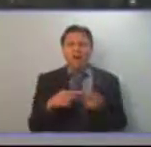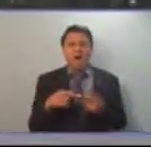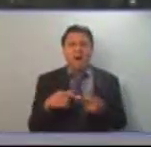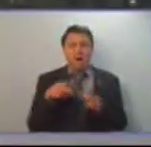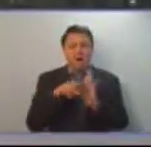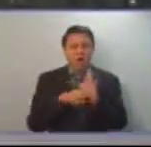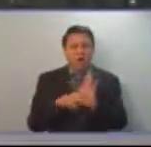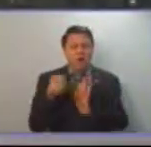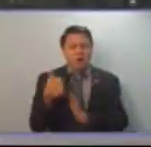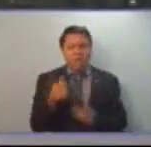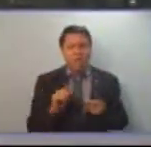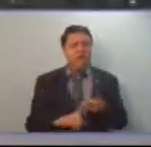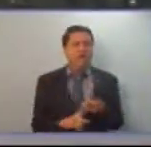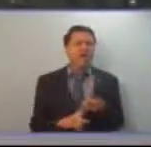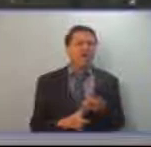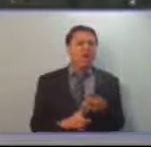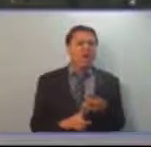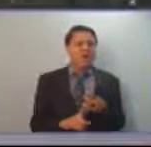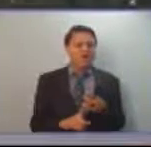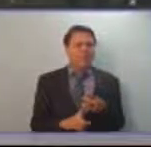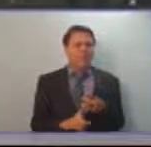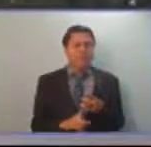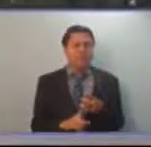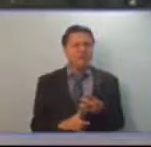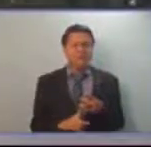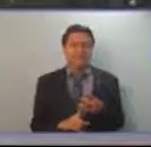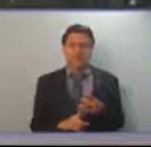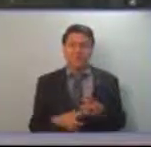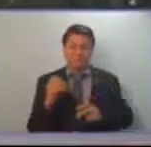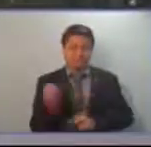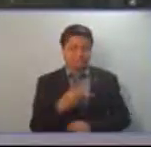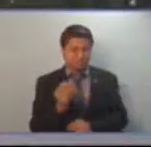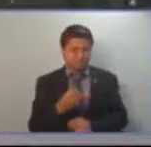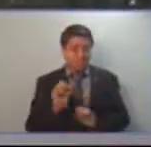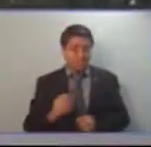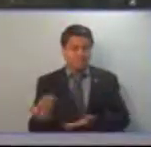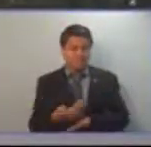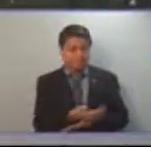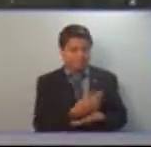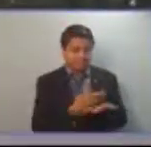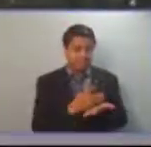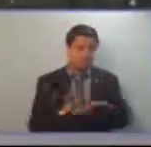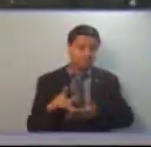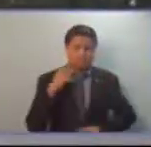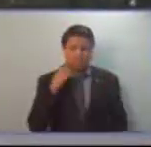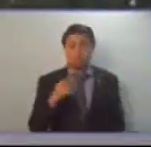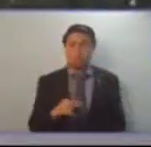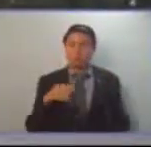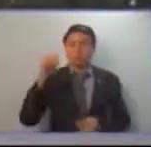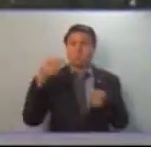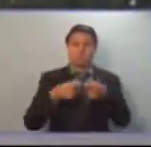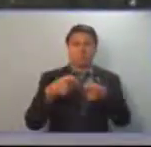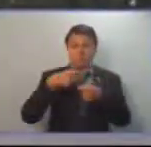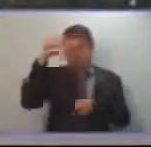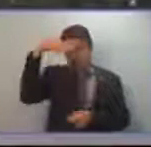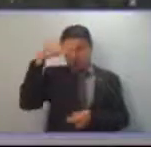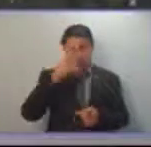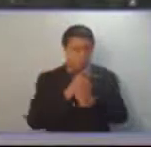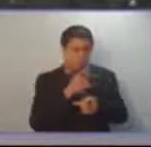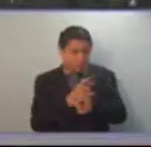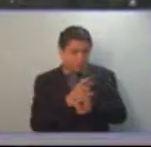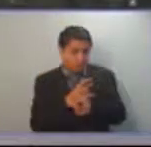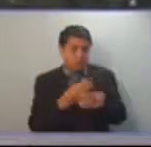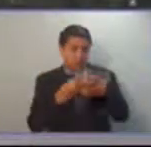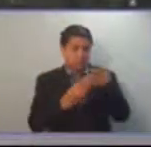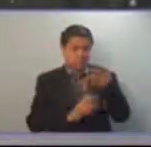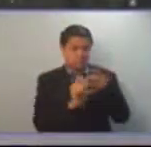bien, que la basura sea recogida, que el alumbrado esté correcto, que el